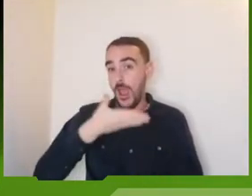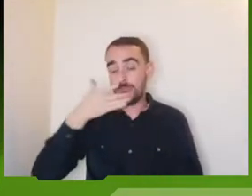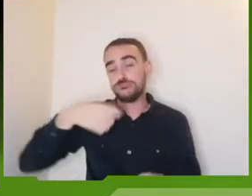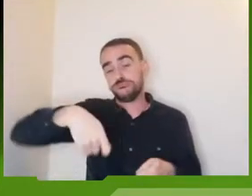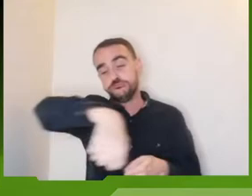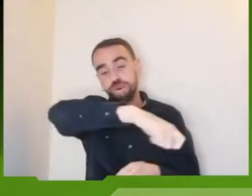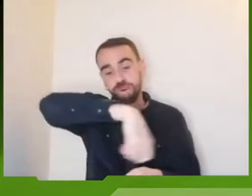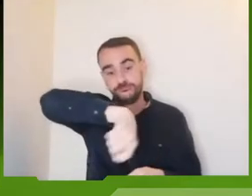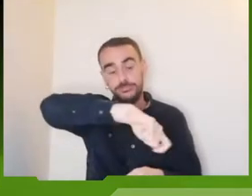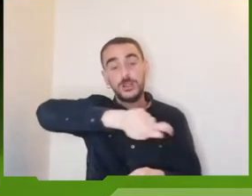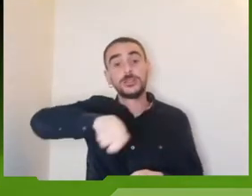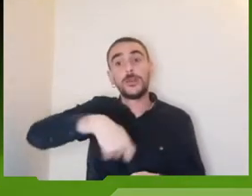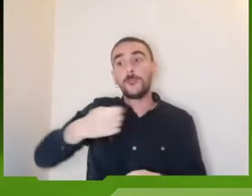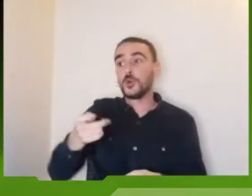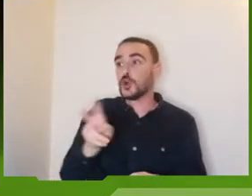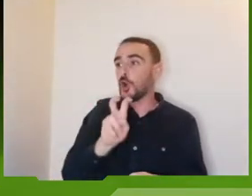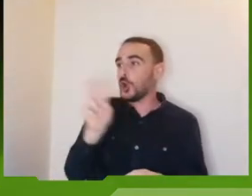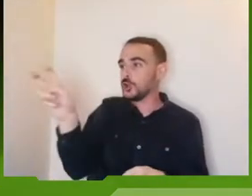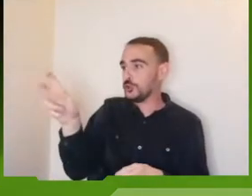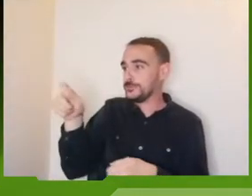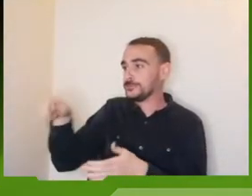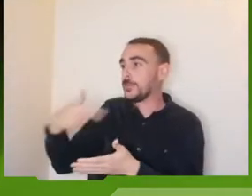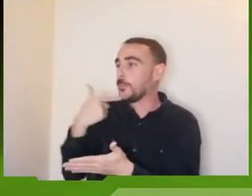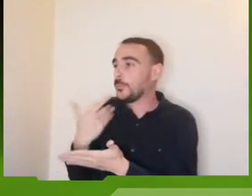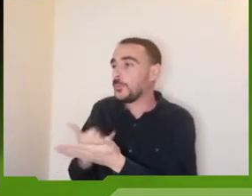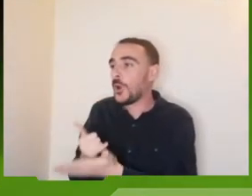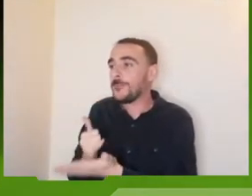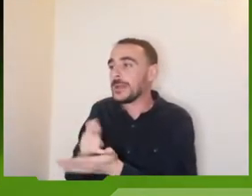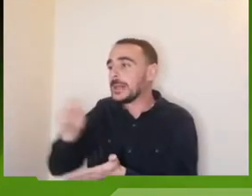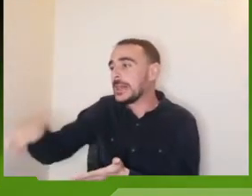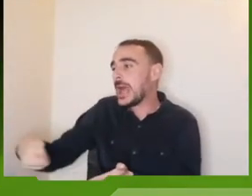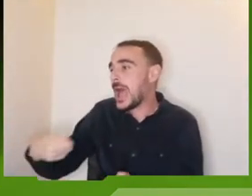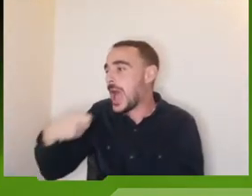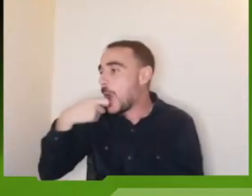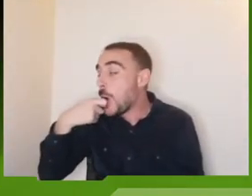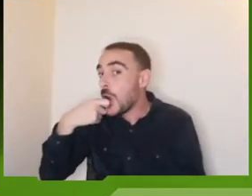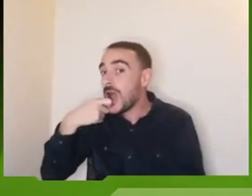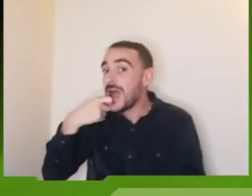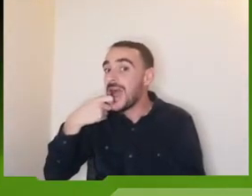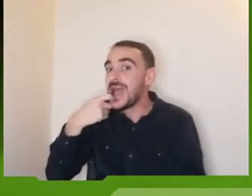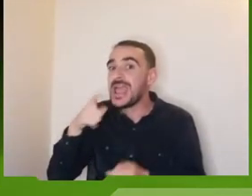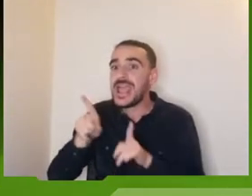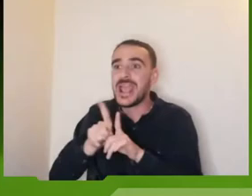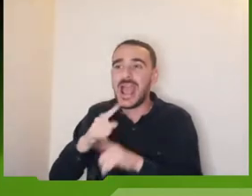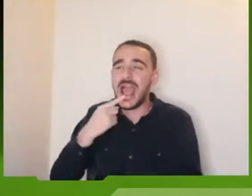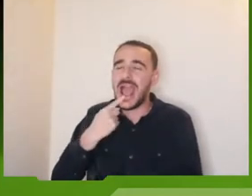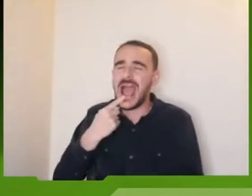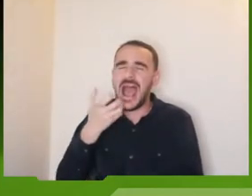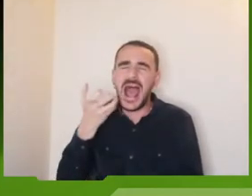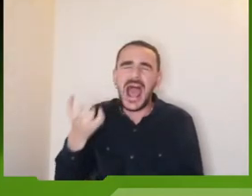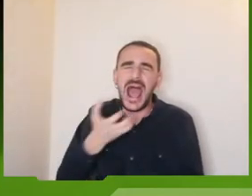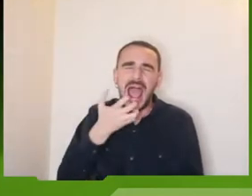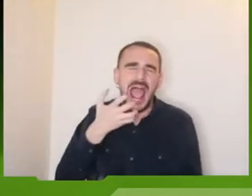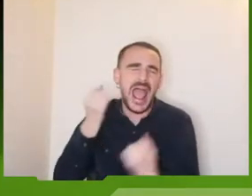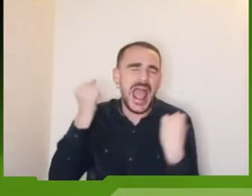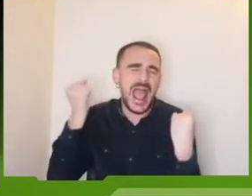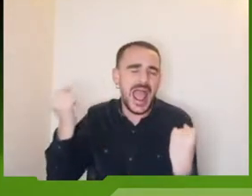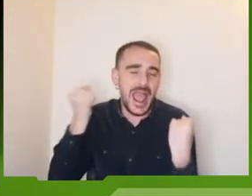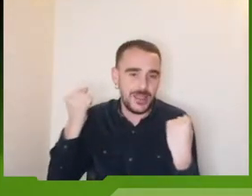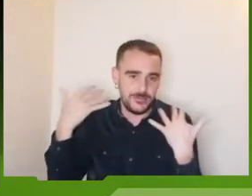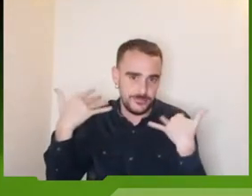con la cuchara, que probé otra cosa, me la puse a la boca y literalmente me planché la lengua, o sea.